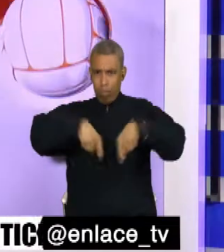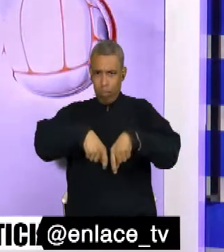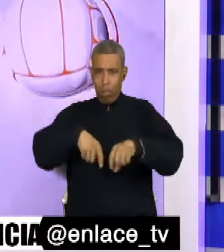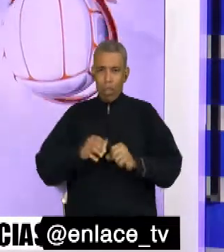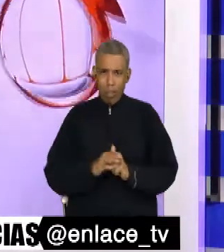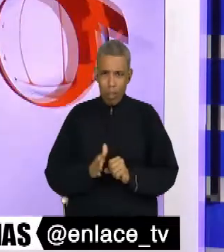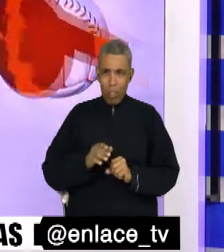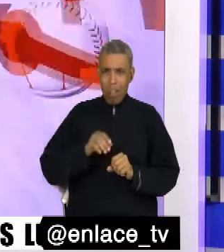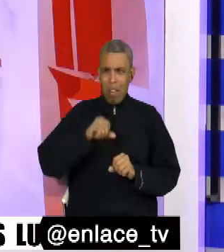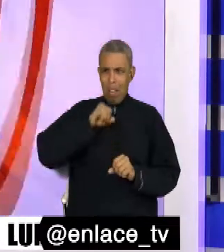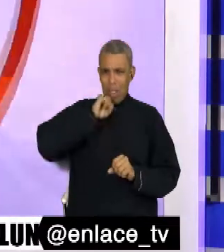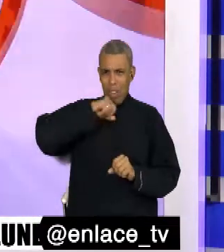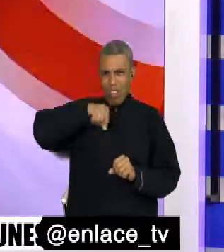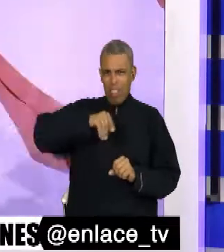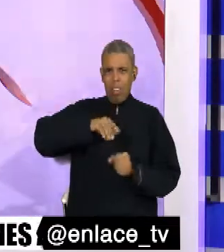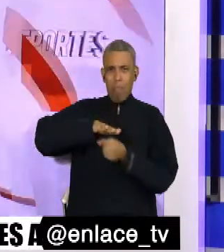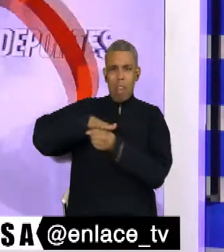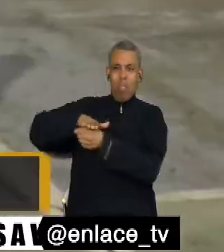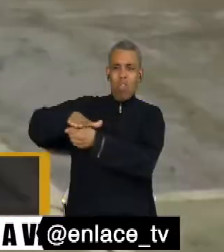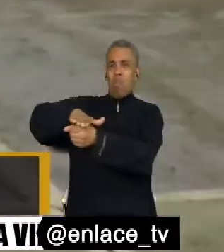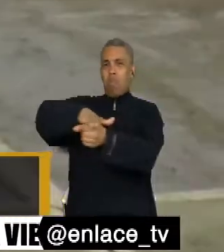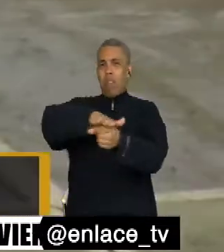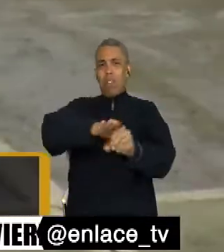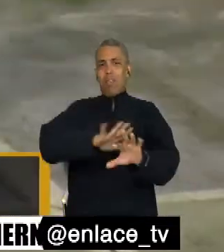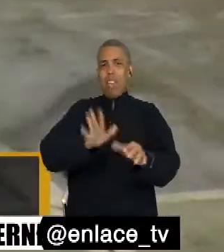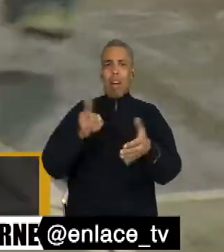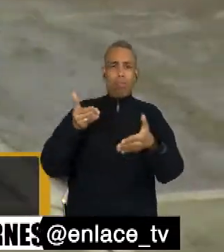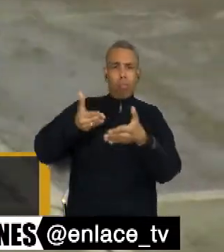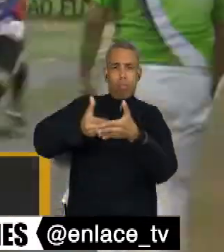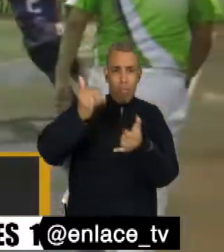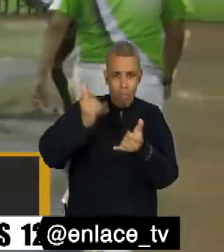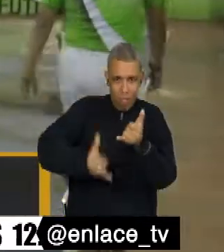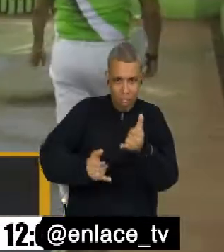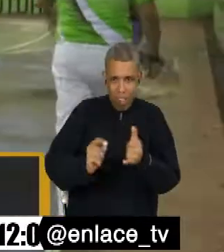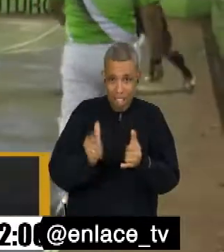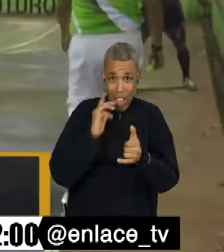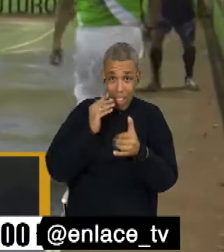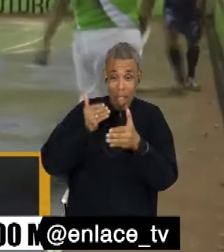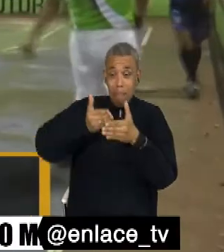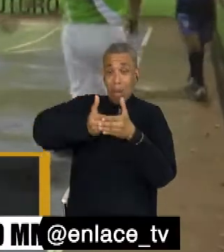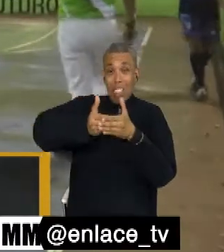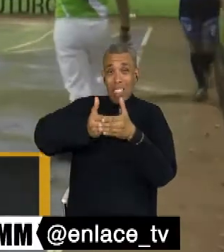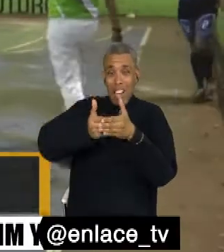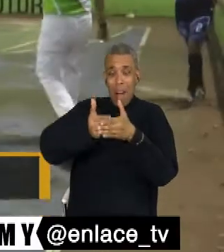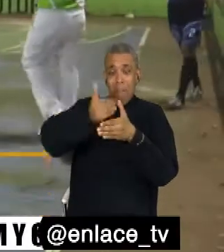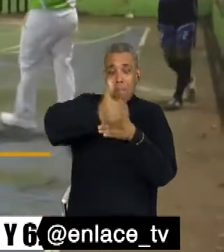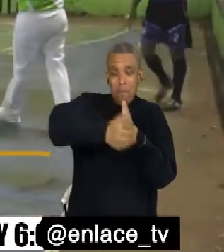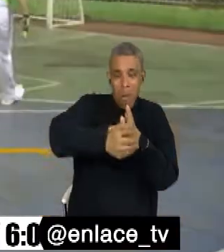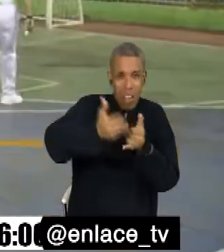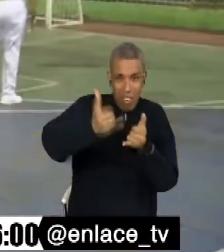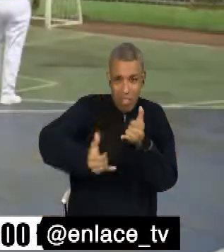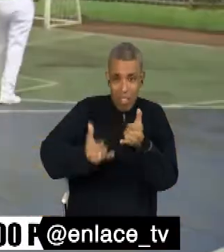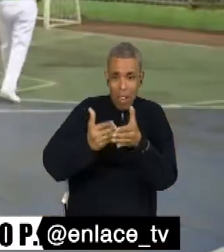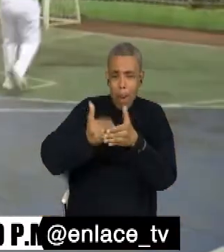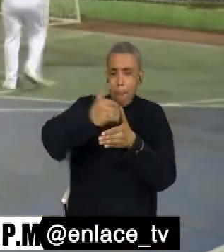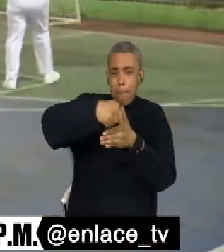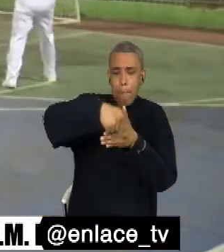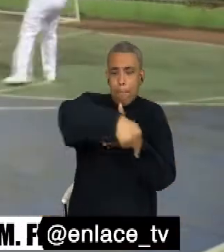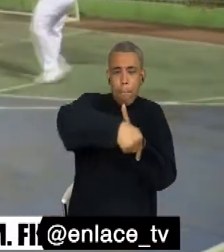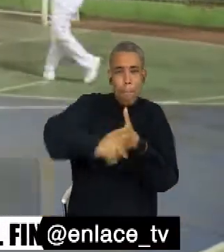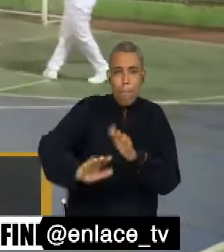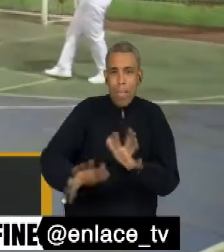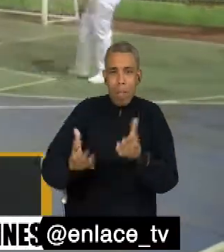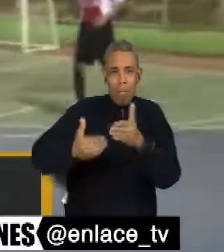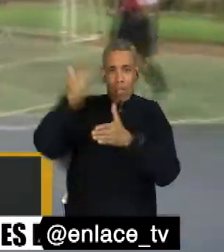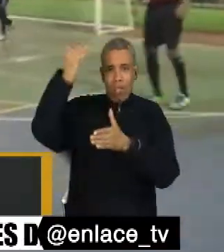diferentes canchas de la ciudad. Se juega la fase de ronda de eliminación directa del torneo descentralizado de microfútbol. Estos